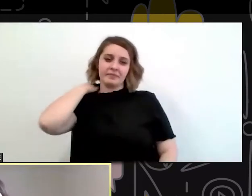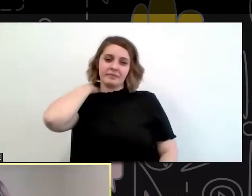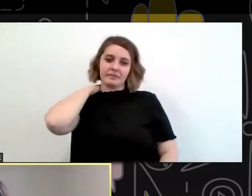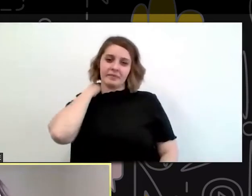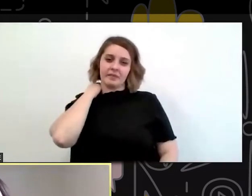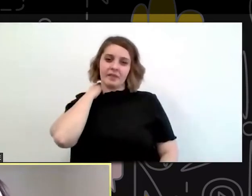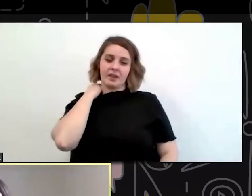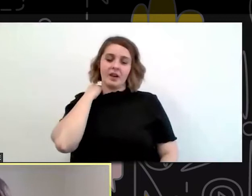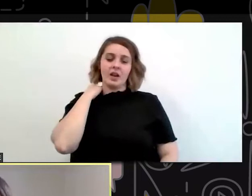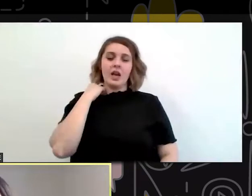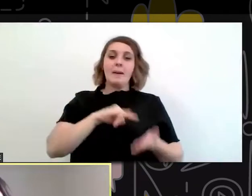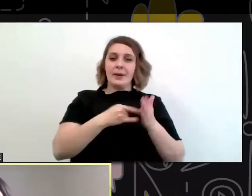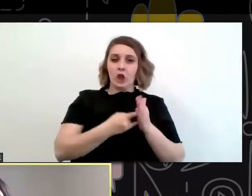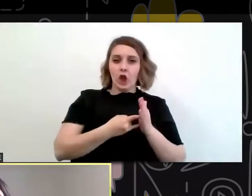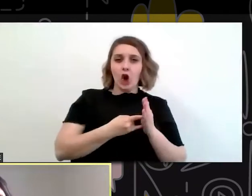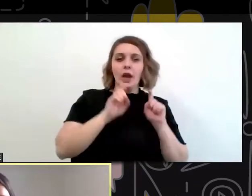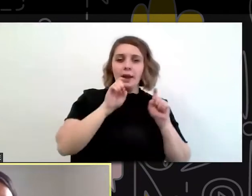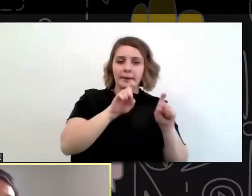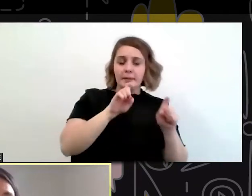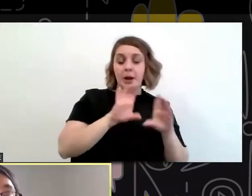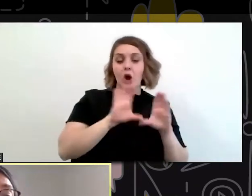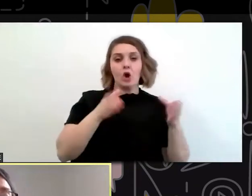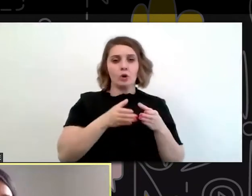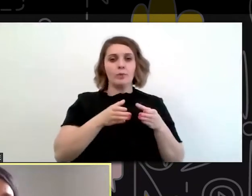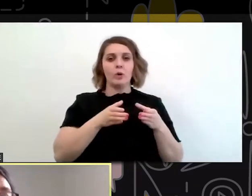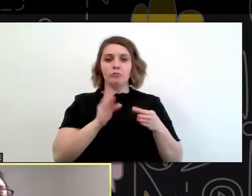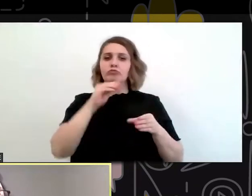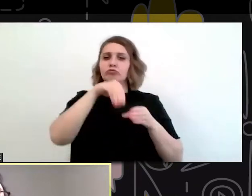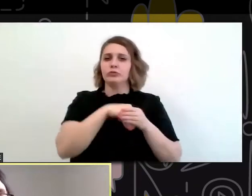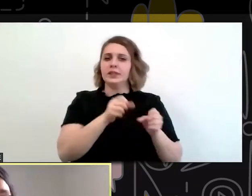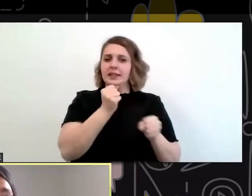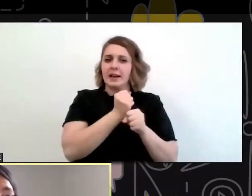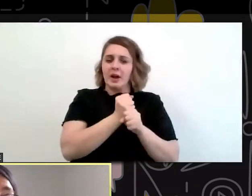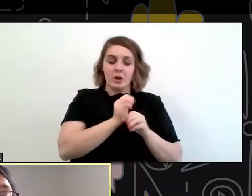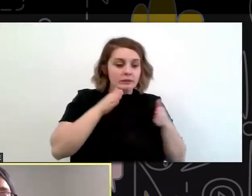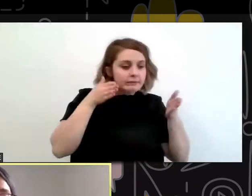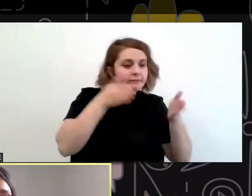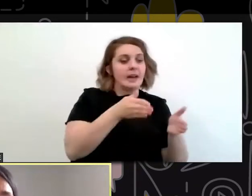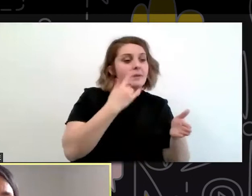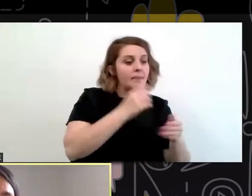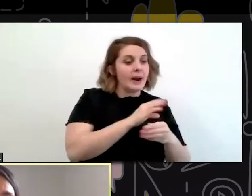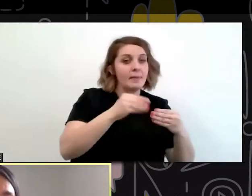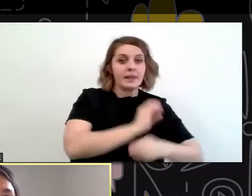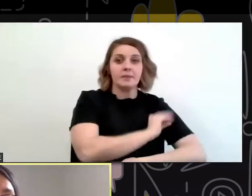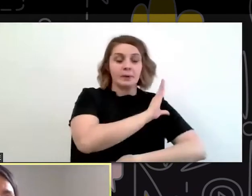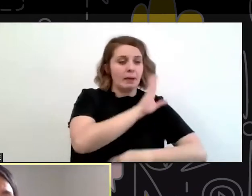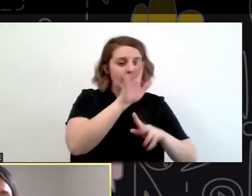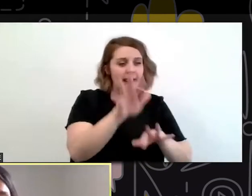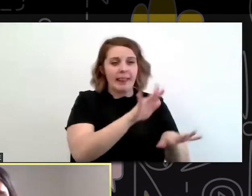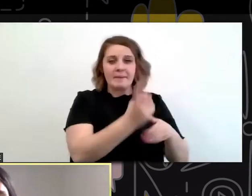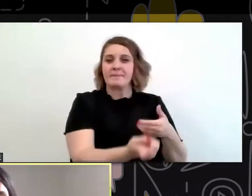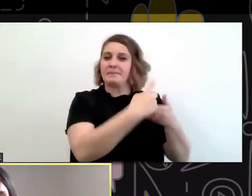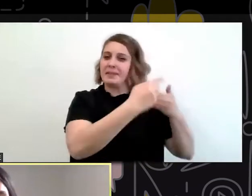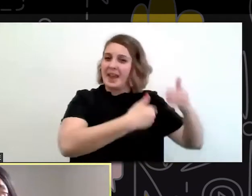Desarrollamos metodologías y tenemos un grupo que está muy implicado justo en empoderar a los pacientes para que participen en la